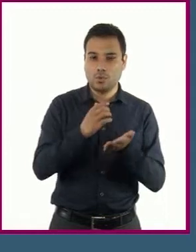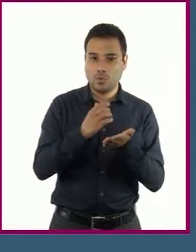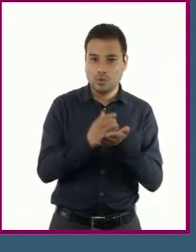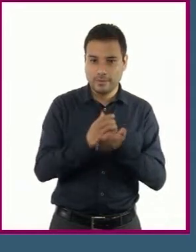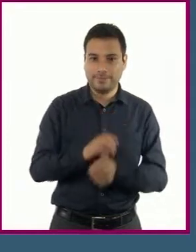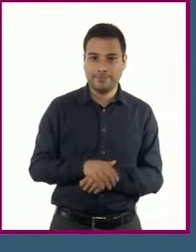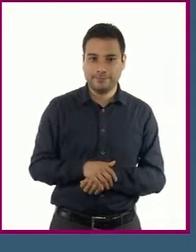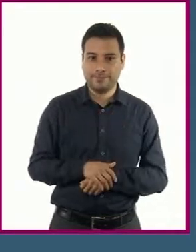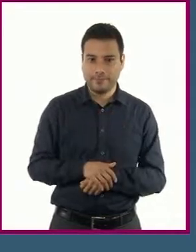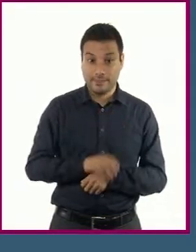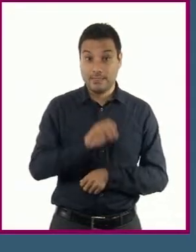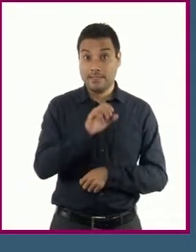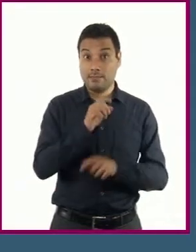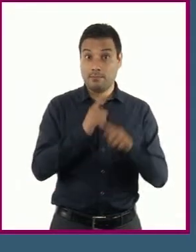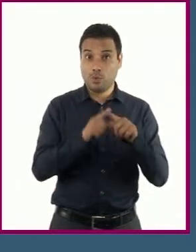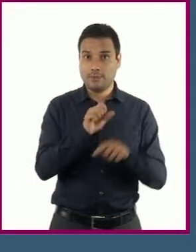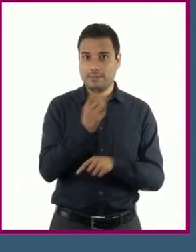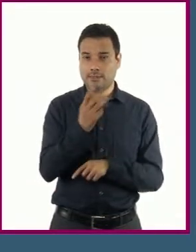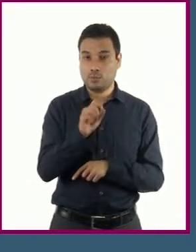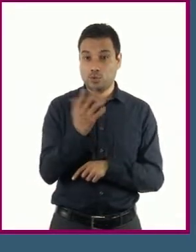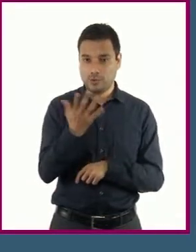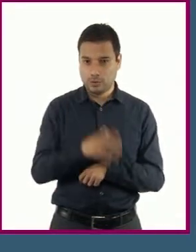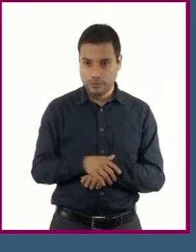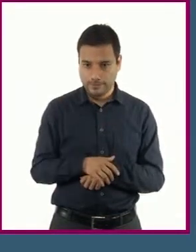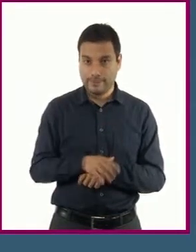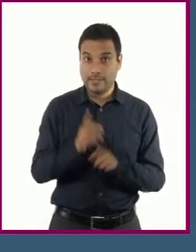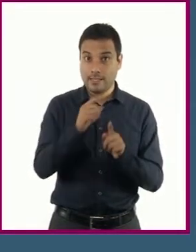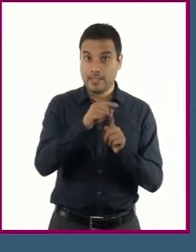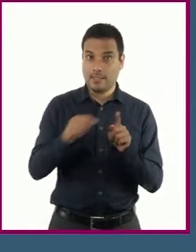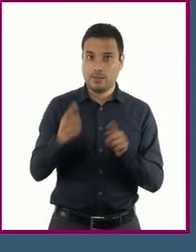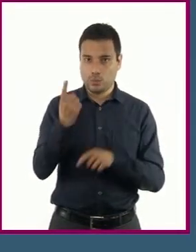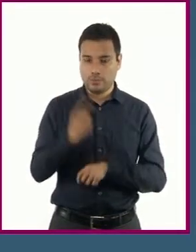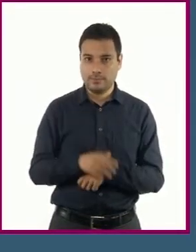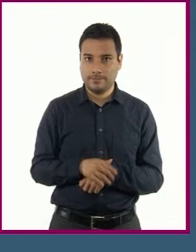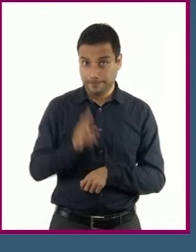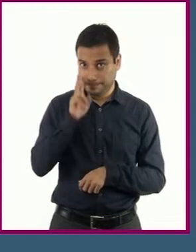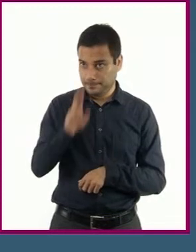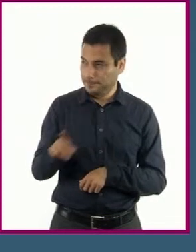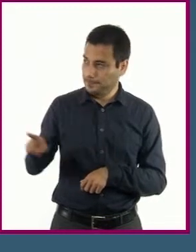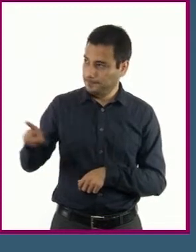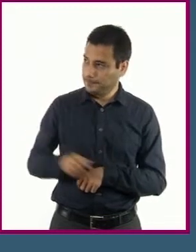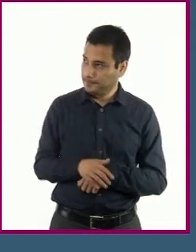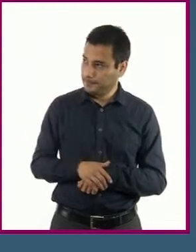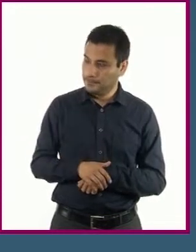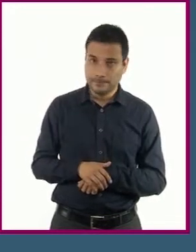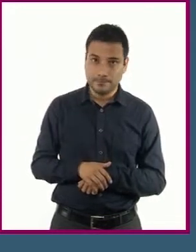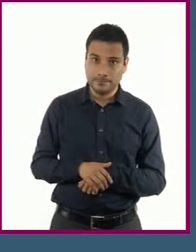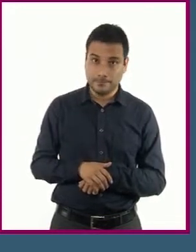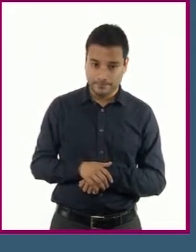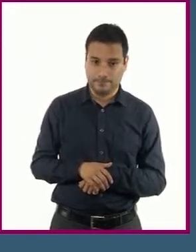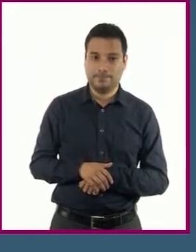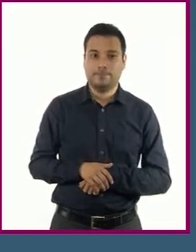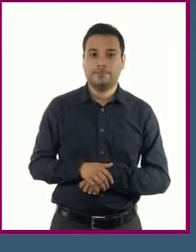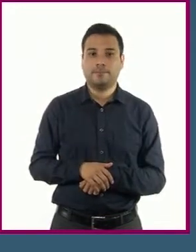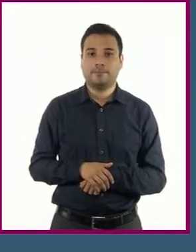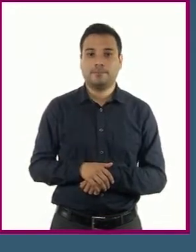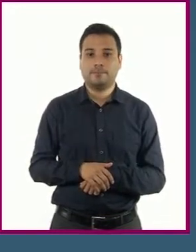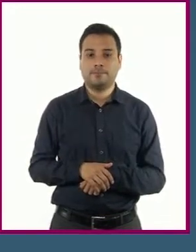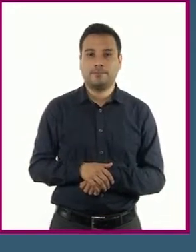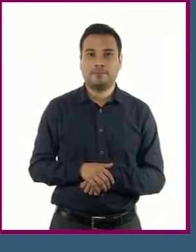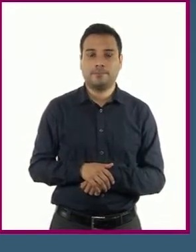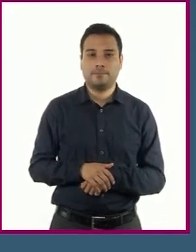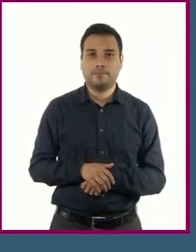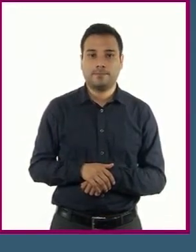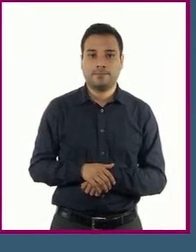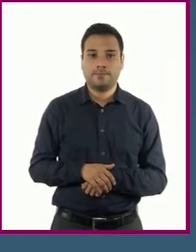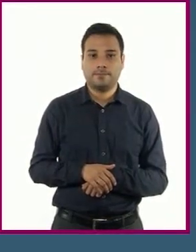63.5 gramos de cobre entre un mol de cobre. Pueden observar que mol de cobre y un mol de cobre son valores que